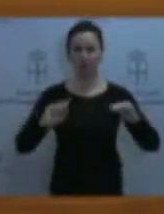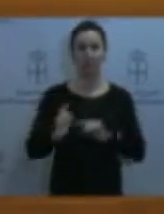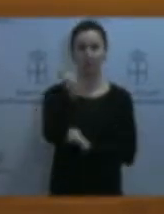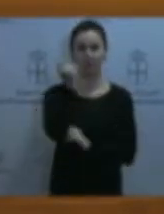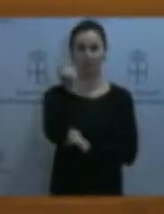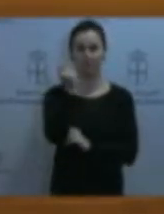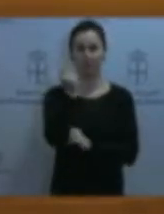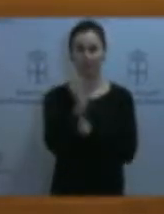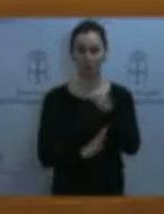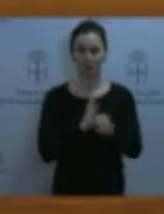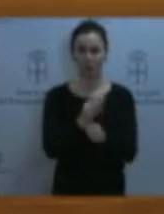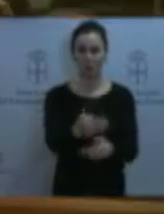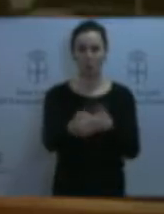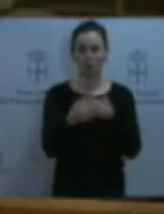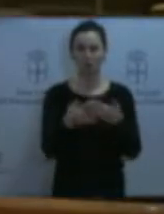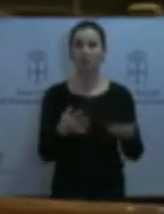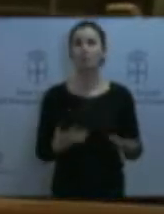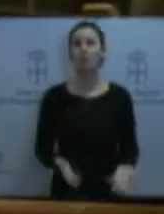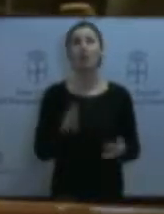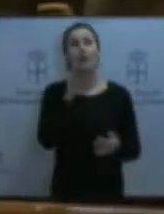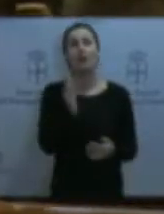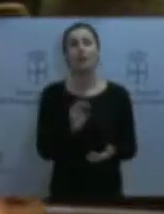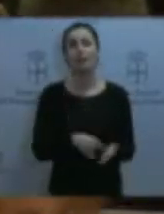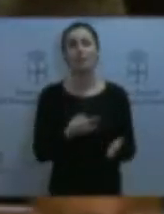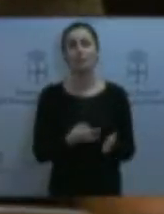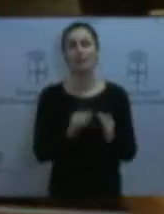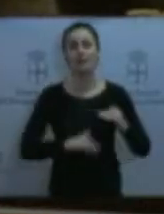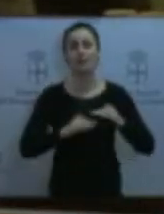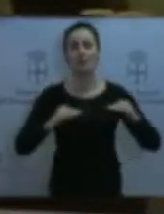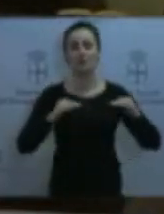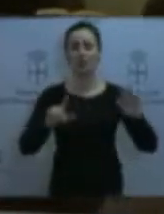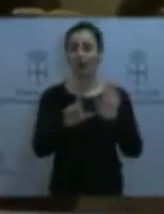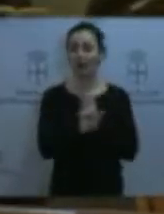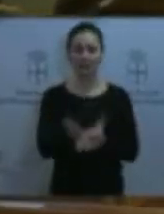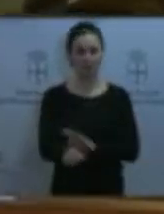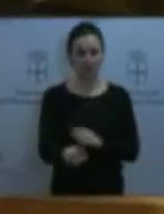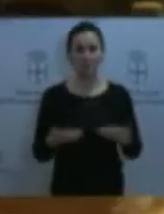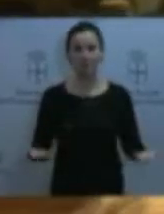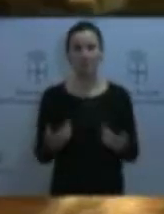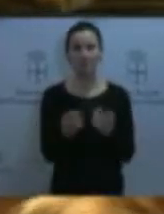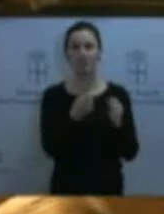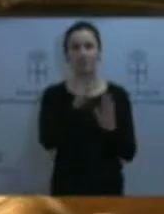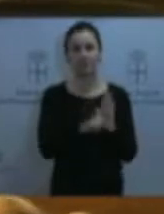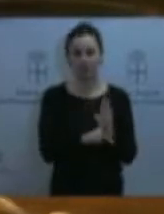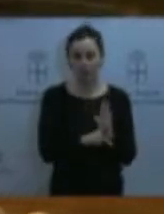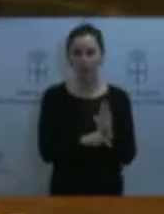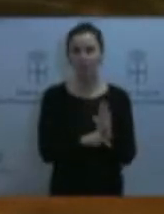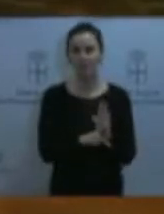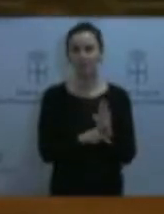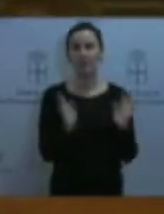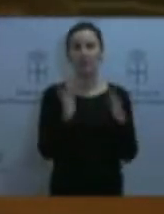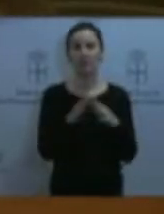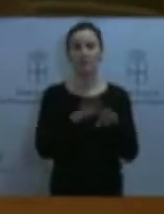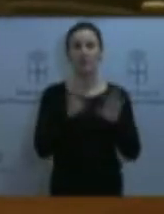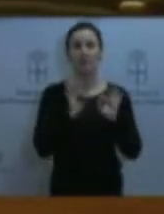no tiene un carácter de ley y necesitamos estructuras normativas para garantizar el camino de la igualdad, en este caso, mujeres que